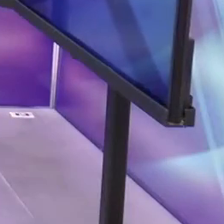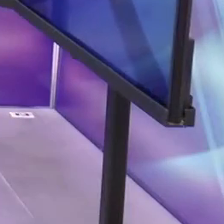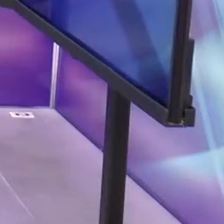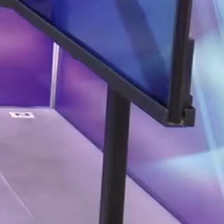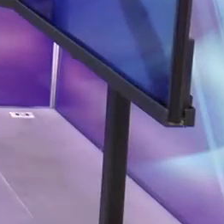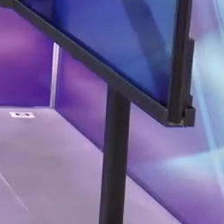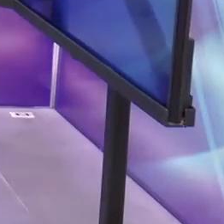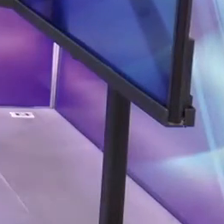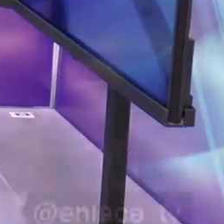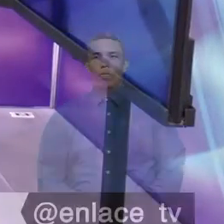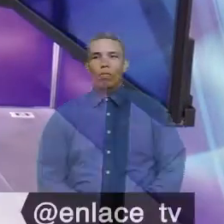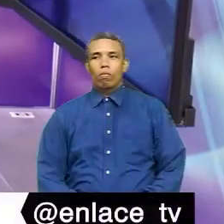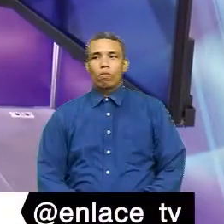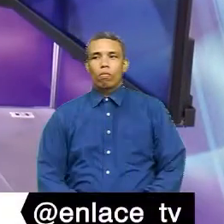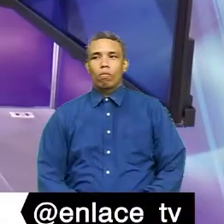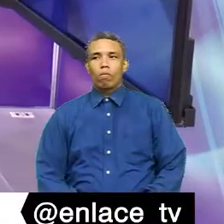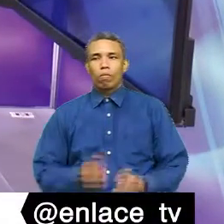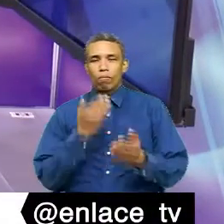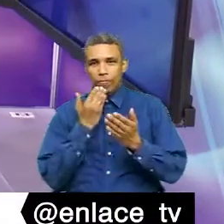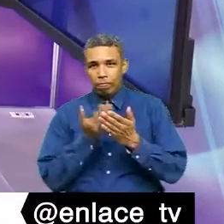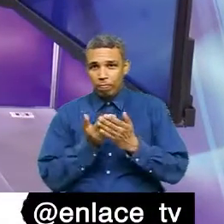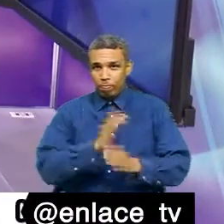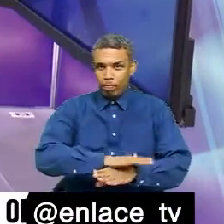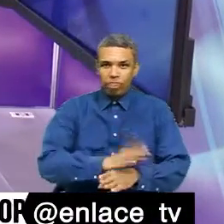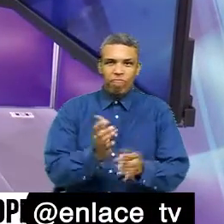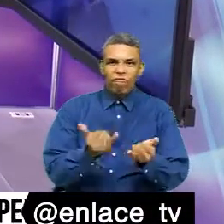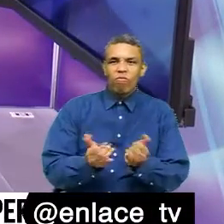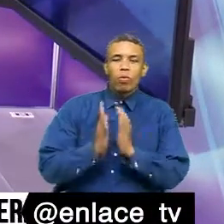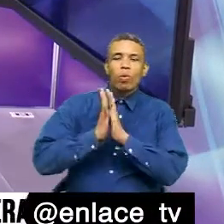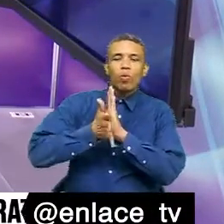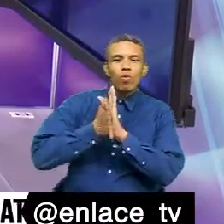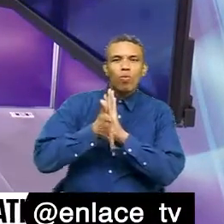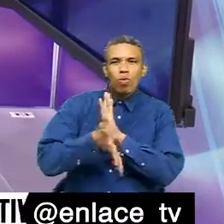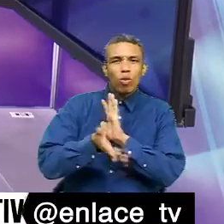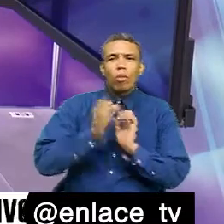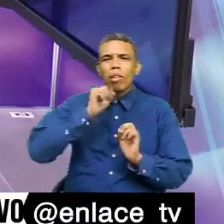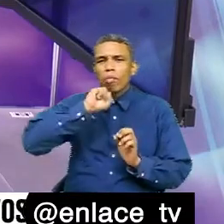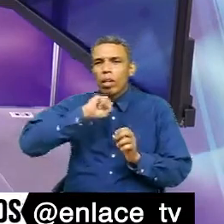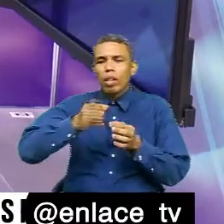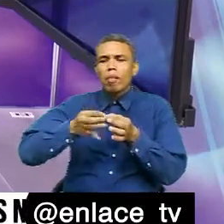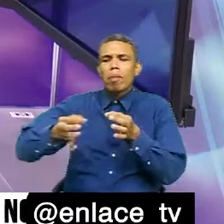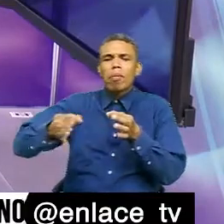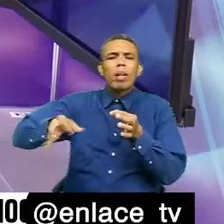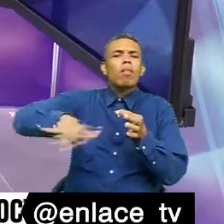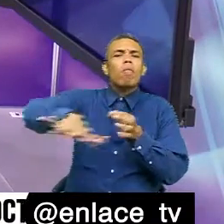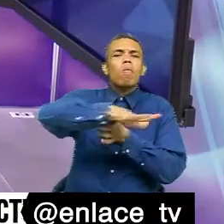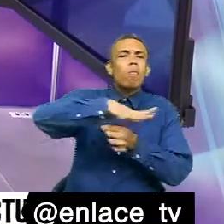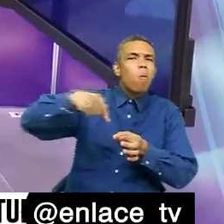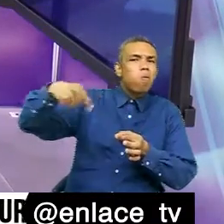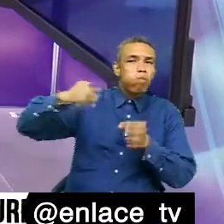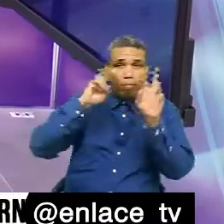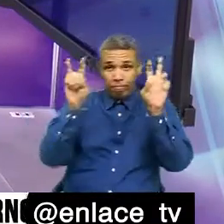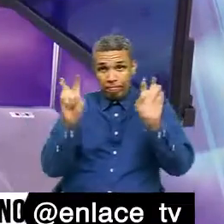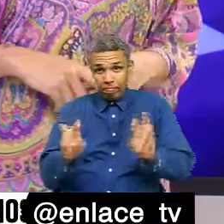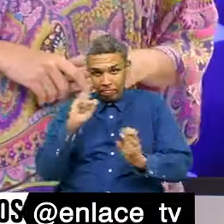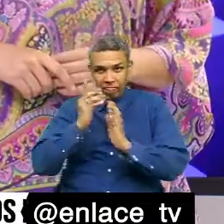buenas tardes, bienvenidos a Enlace Noticias. Los saludamos con la información más importante de Barranca Bermeja y la región. A continuación, nuestros